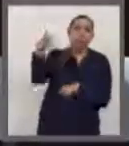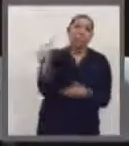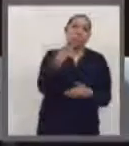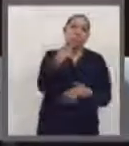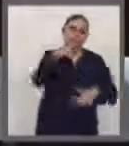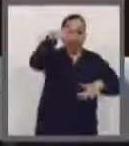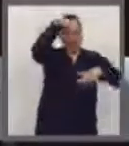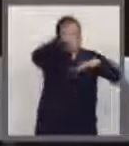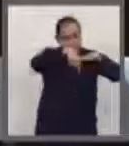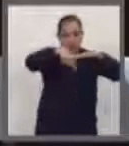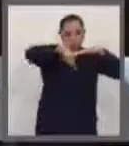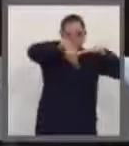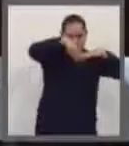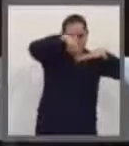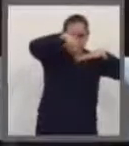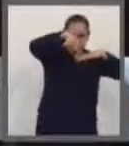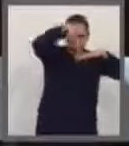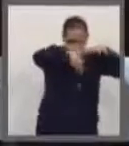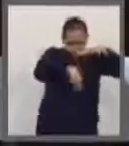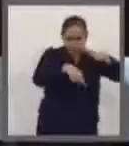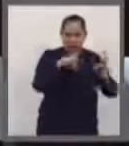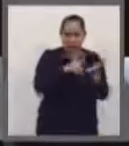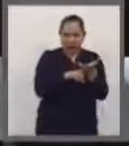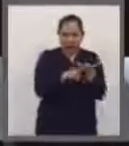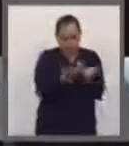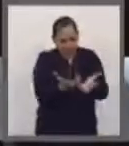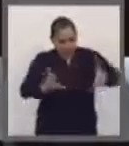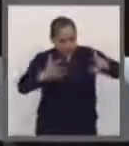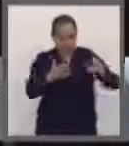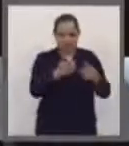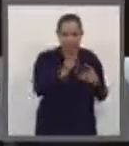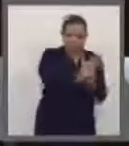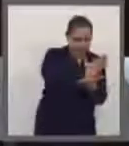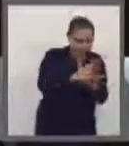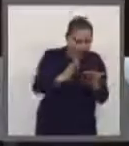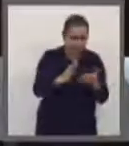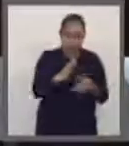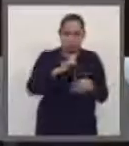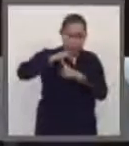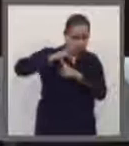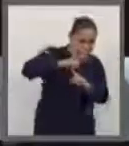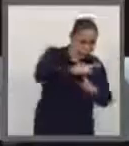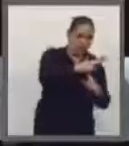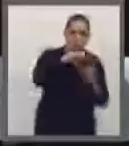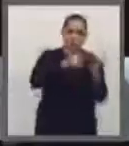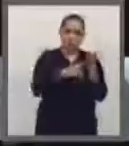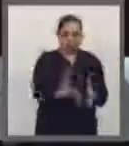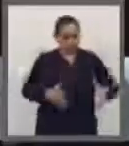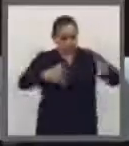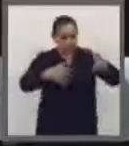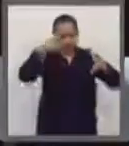barrena separadores bombas turbinas barcos helicópteros tanques de